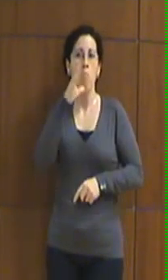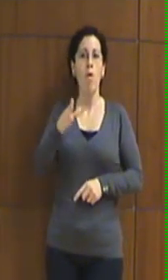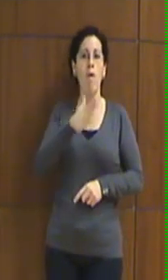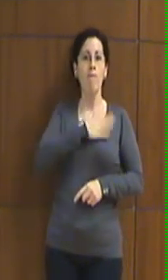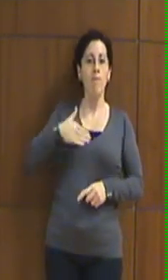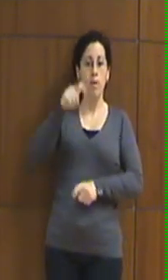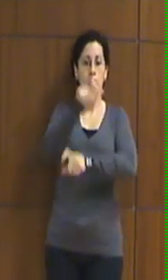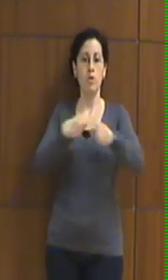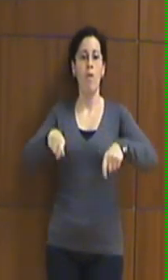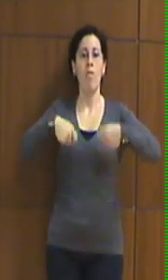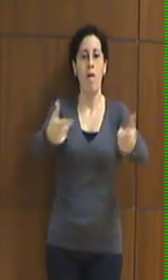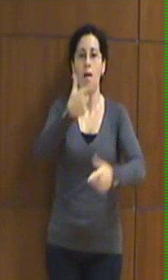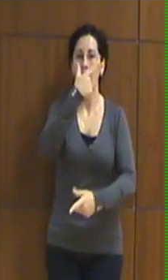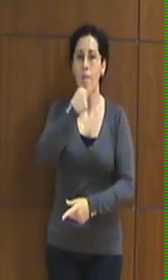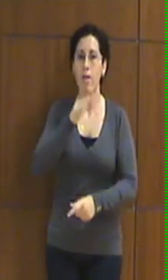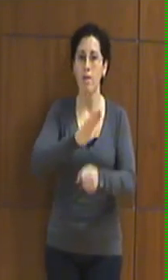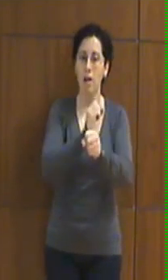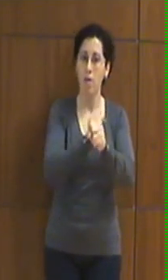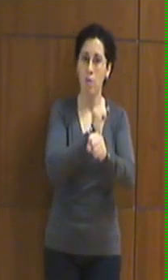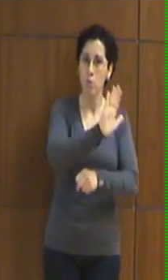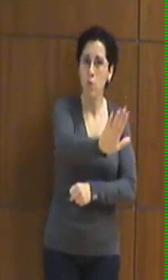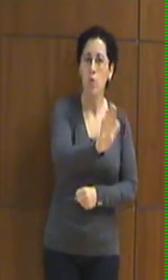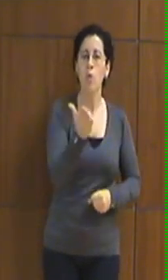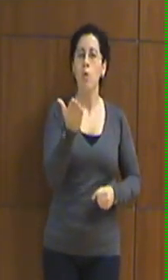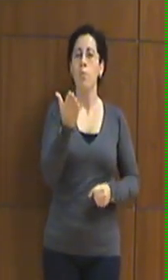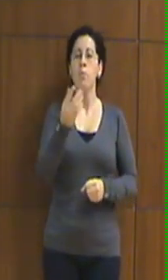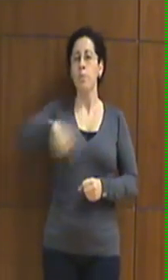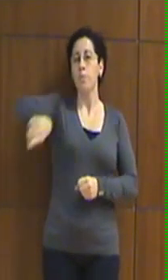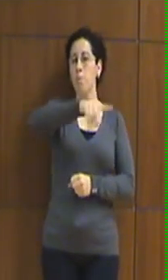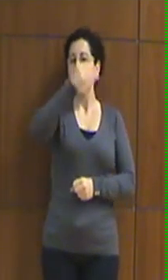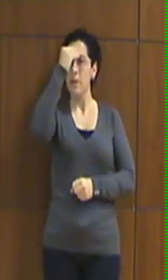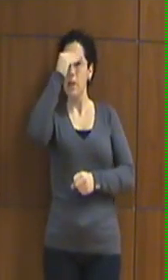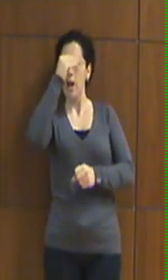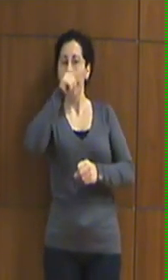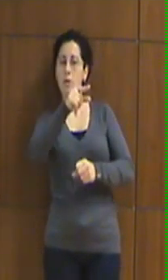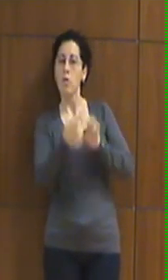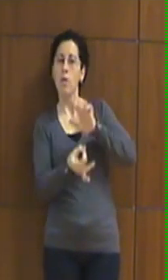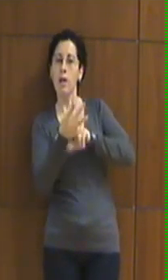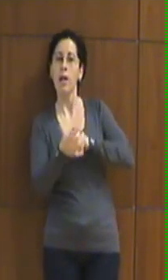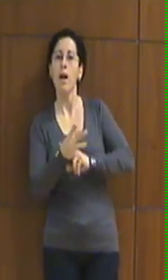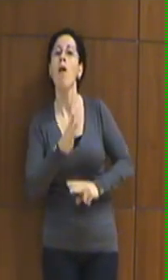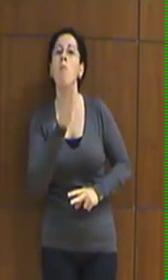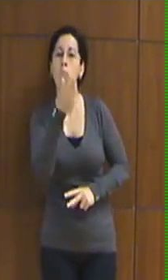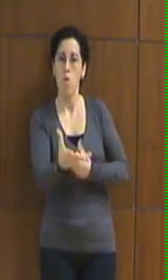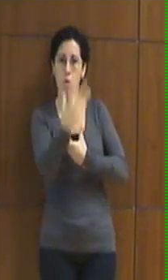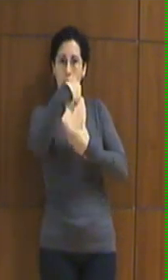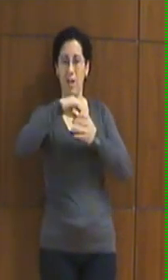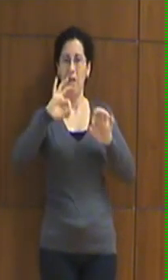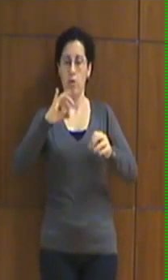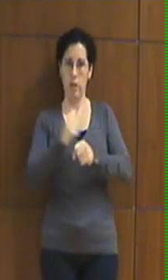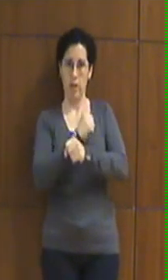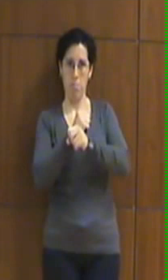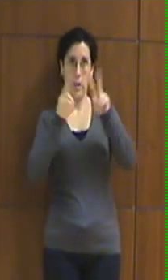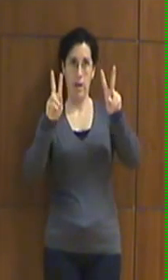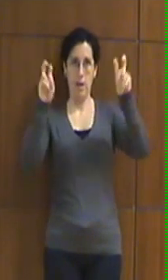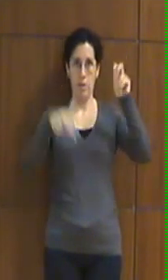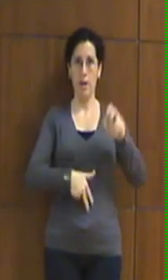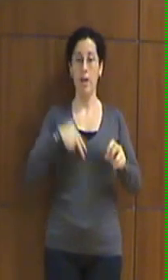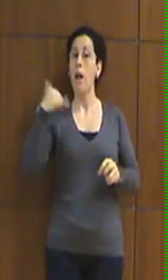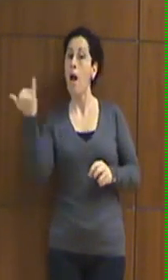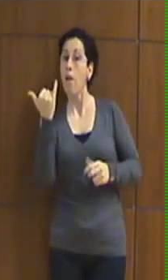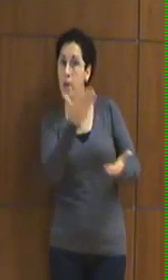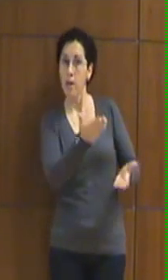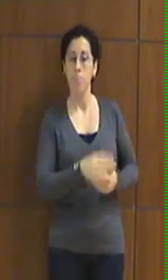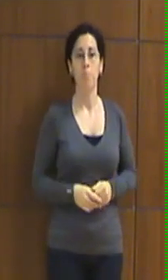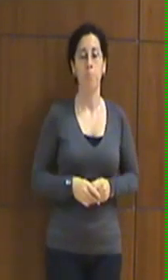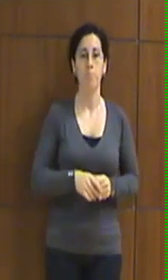su trabajo? O sea, ¿en qué escenario entendéis que está ocurriendo eso, ¿no? Dentro del mundo del empleo y del trabajo y demás? Javier, por favor.